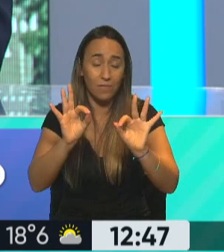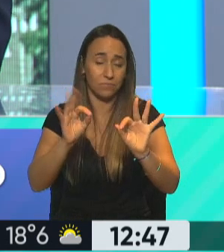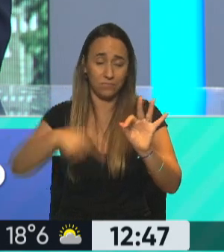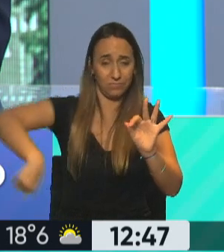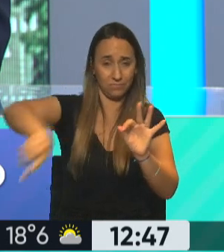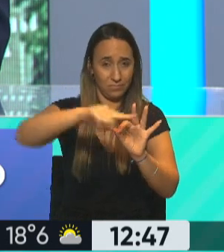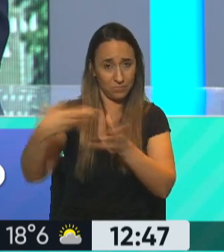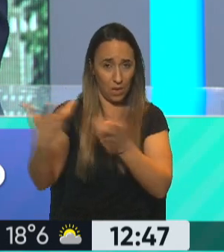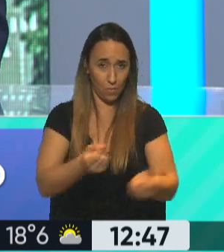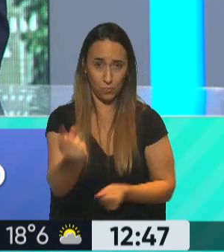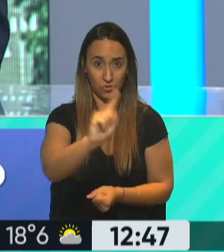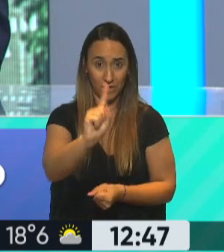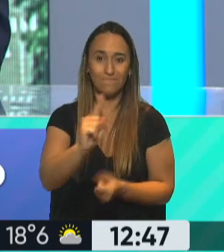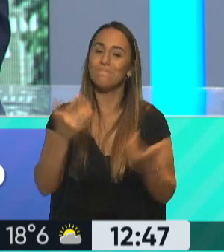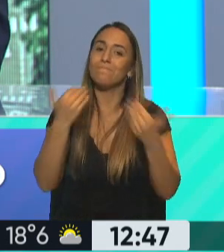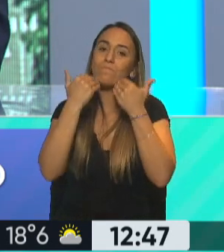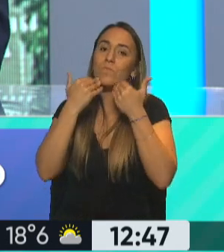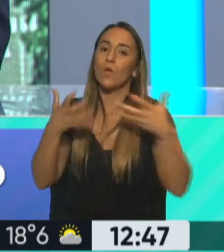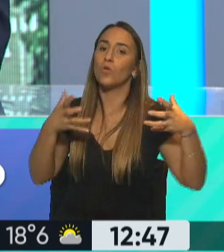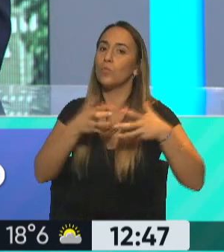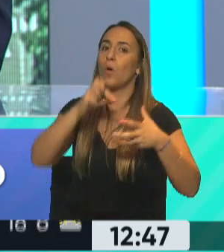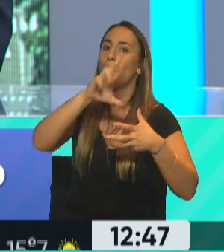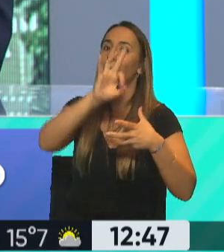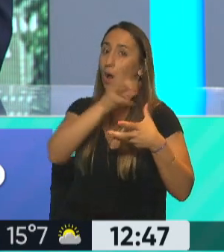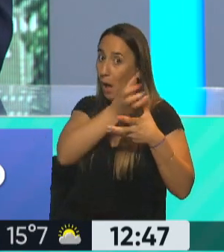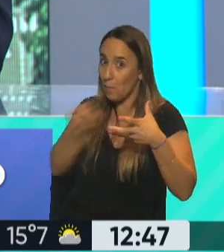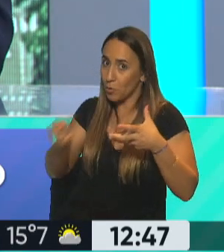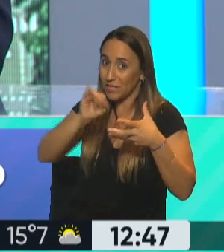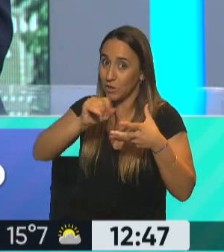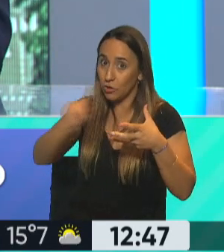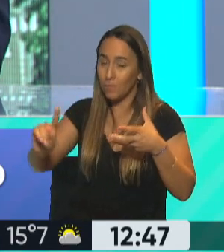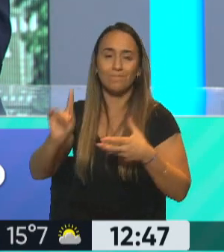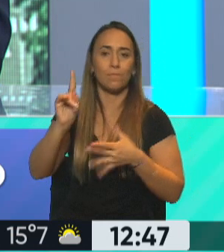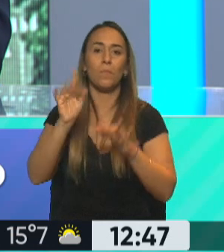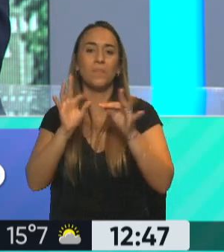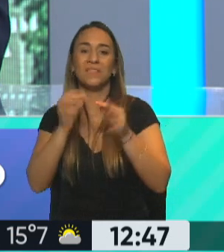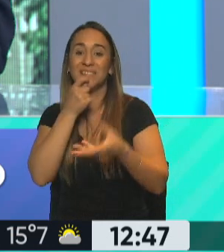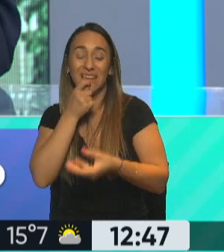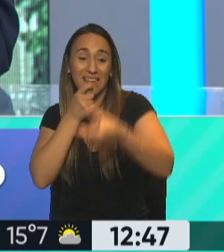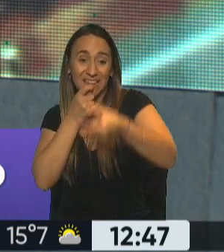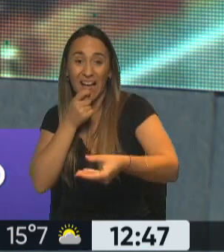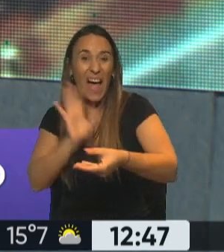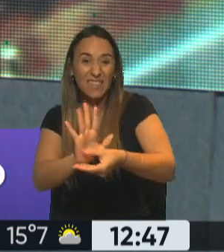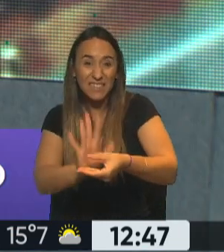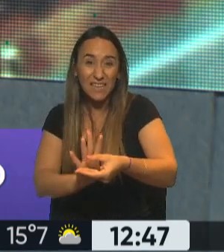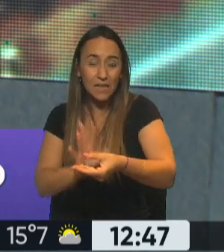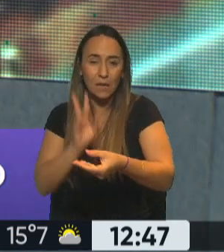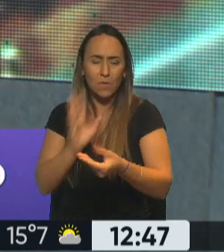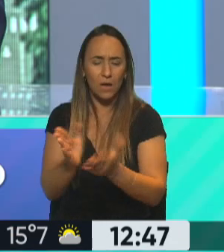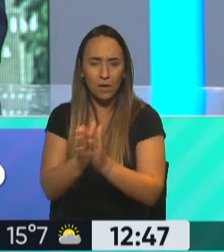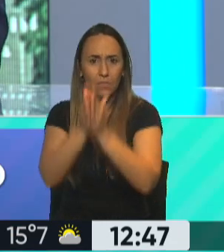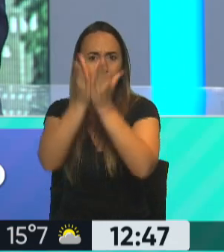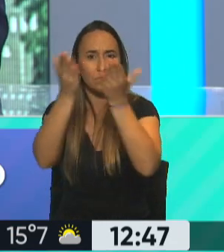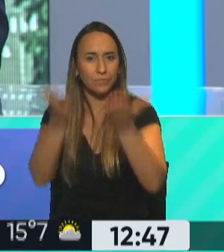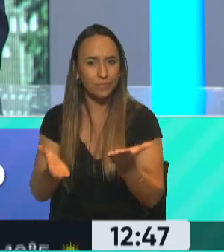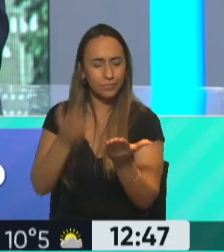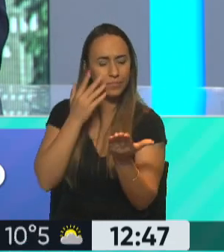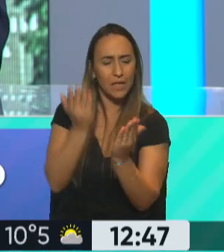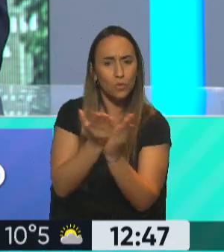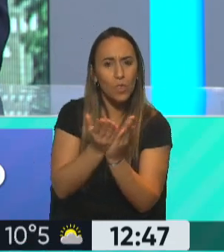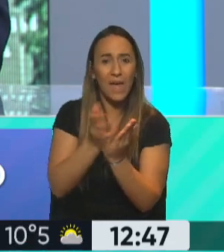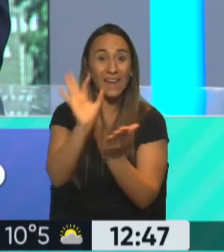si el Frente del PRO lo acompaña, si el proyecto es a libro cerrado. ¿El radicalismo? Como el proyecto va a abrirse en